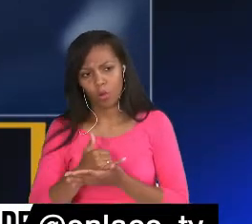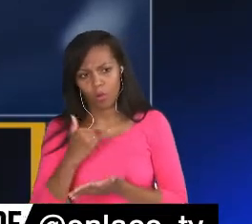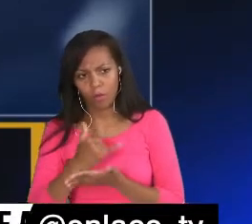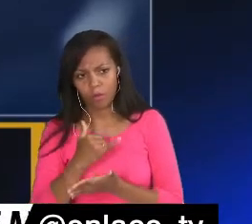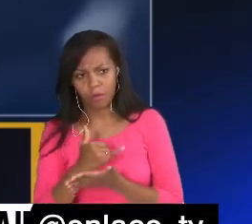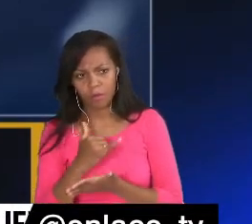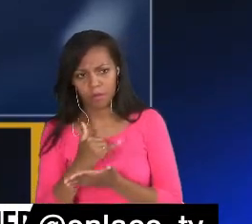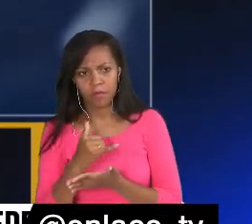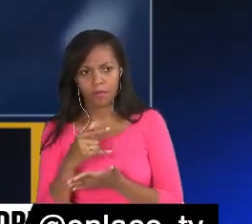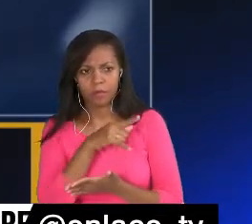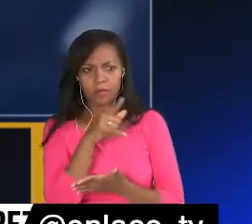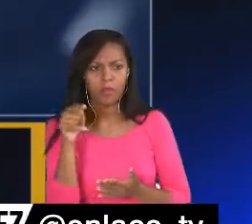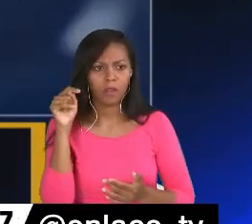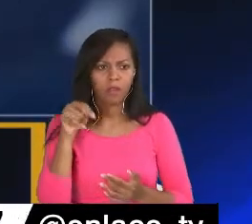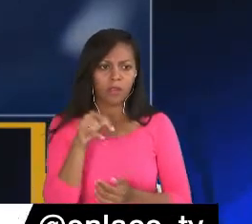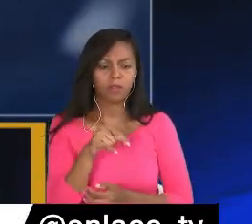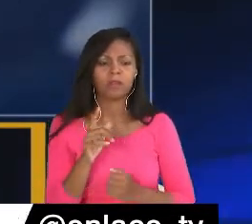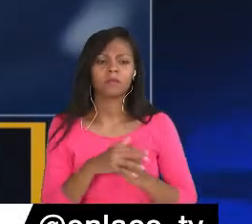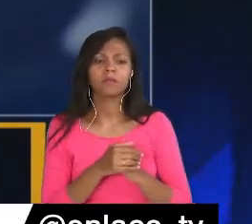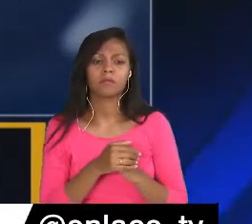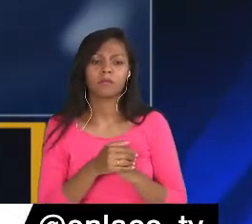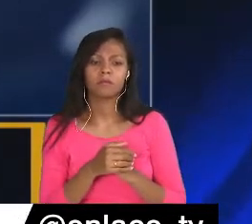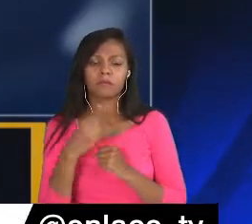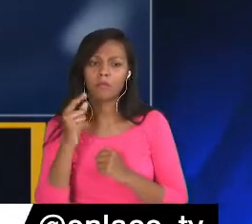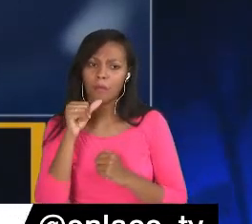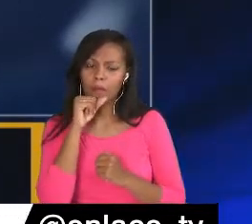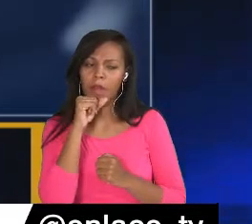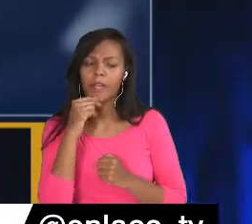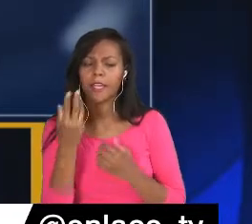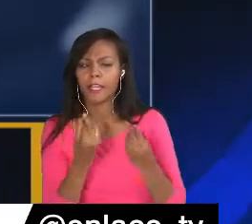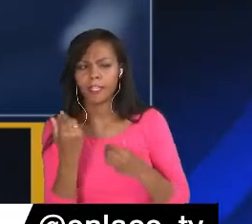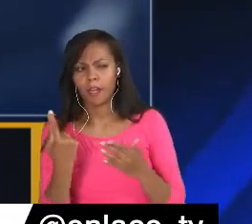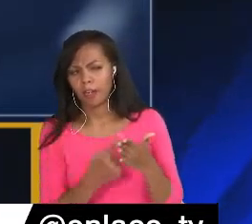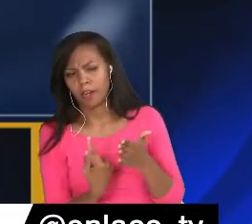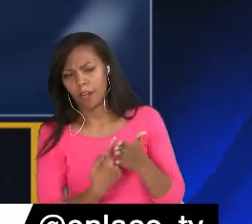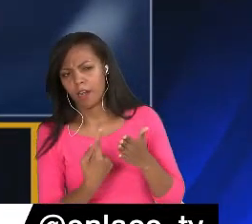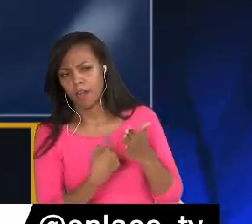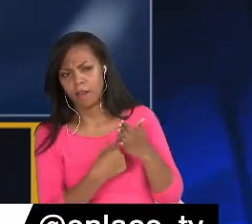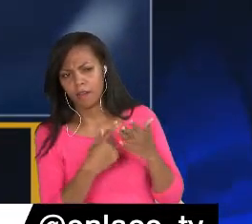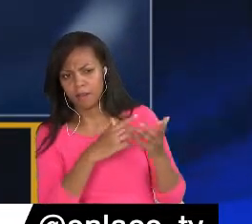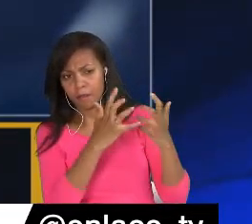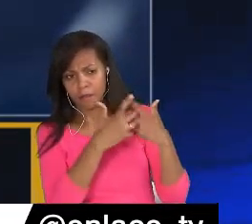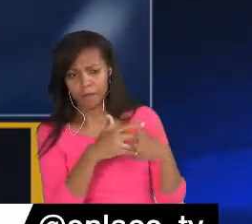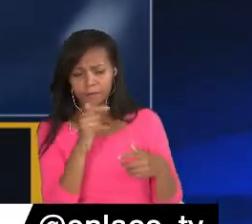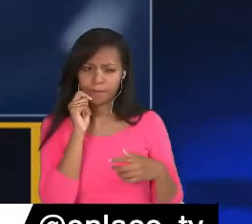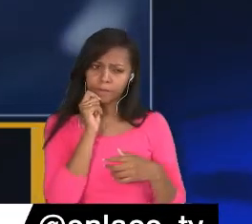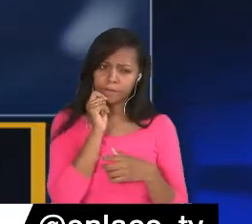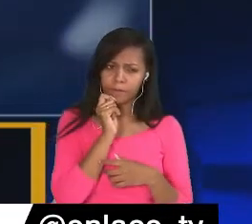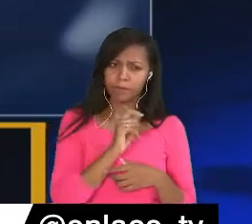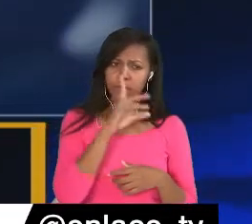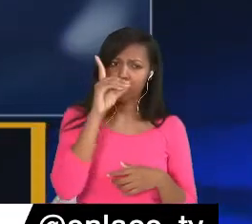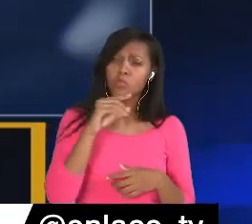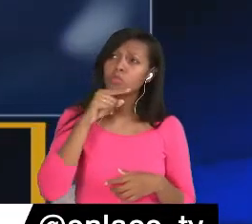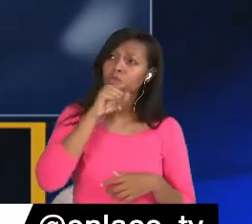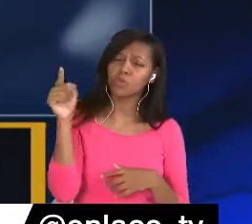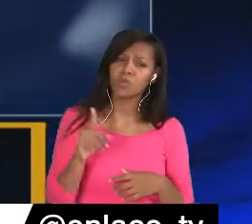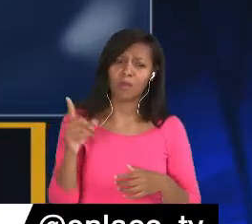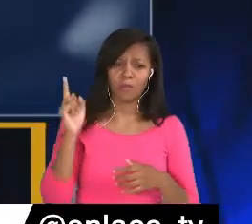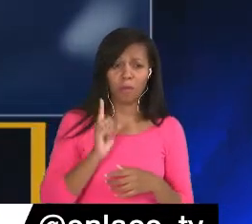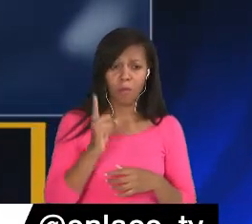la refinería de Barranca Bermeja y pues lo que se decidió, dadas las decisiones políticas, porque es